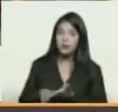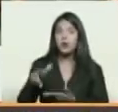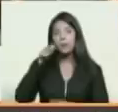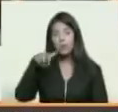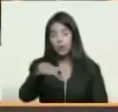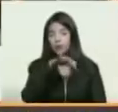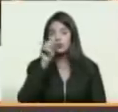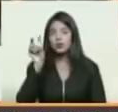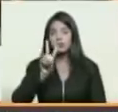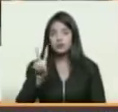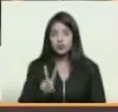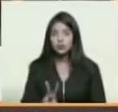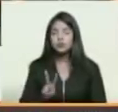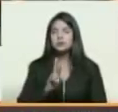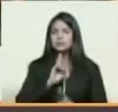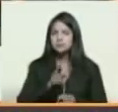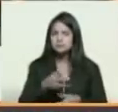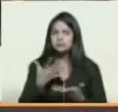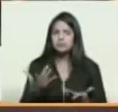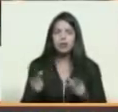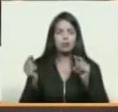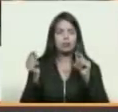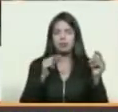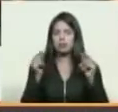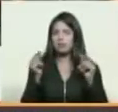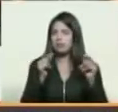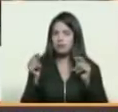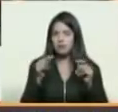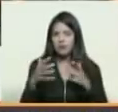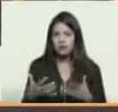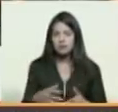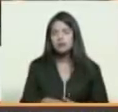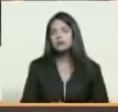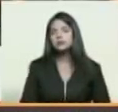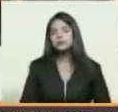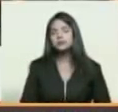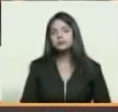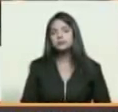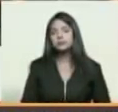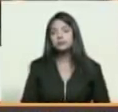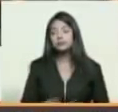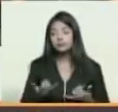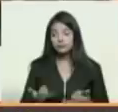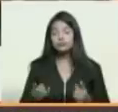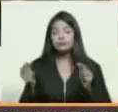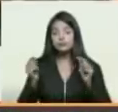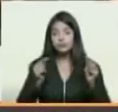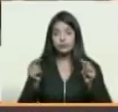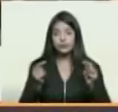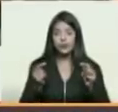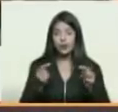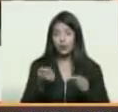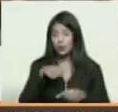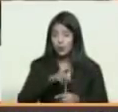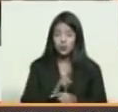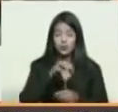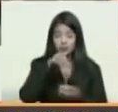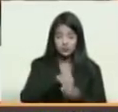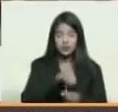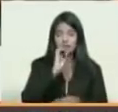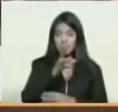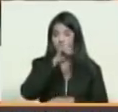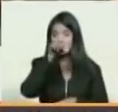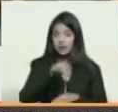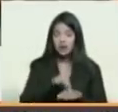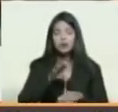Venezuela, resultante del debate que se está dando no solo en el seno de la Asamblea, sino de